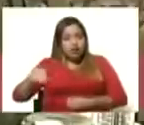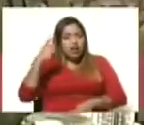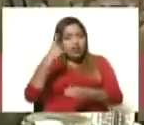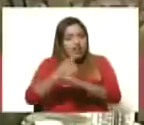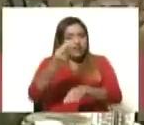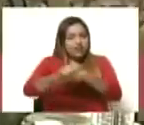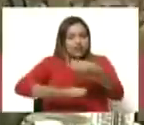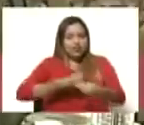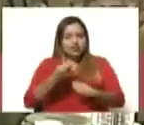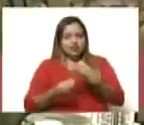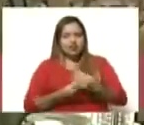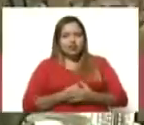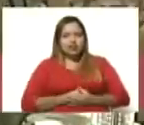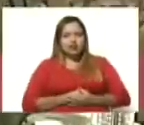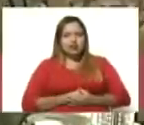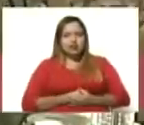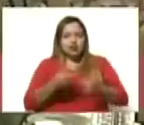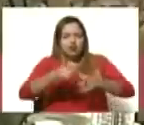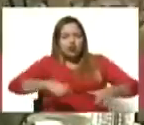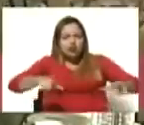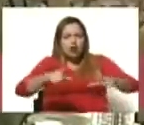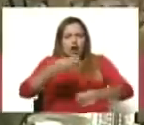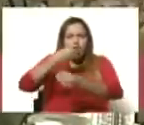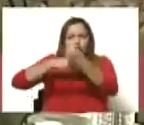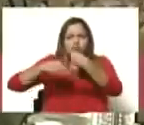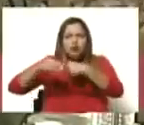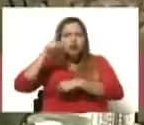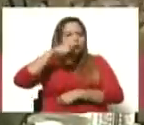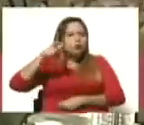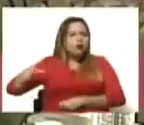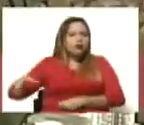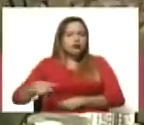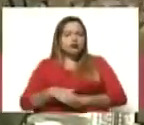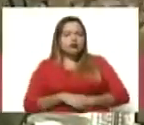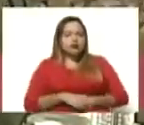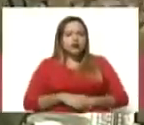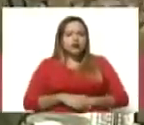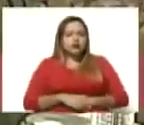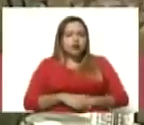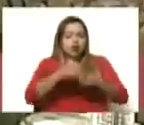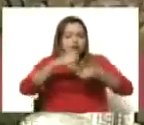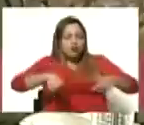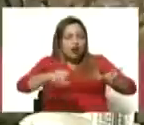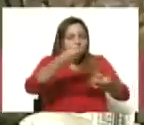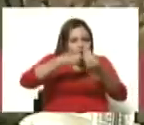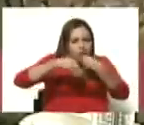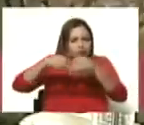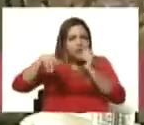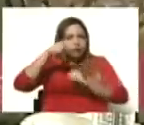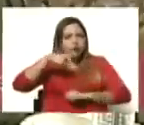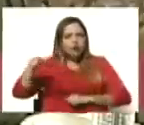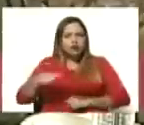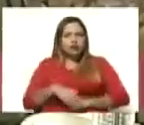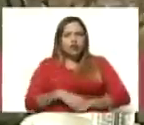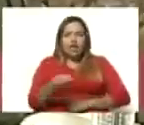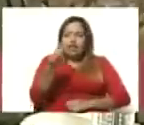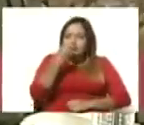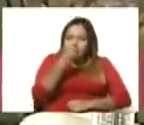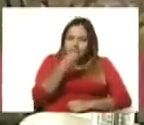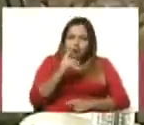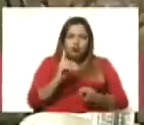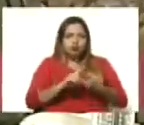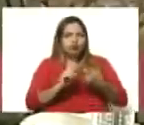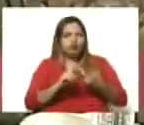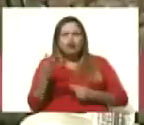establecer los comedores populares, ¿verdad? Establecer los comedores, la alimentación.